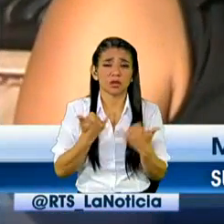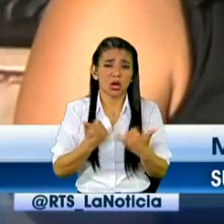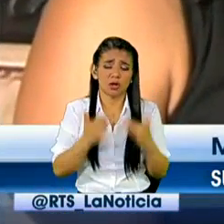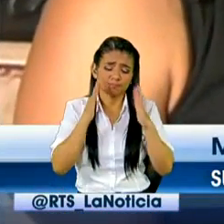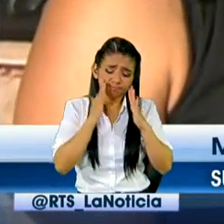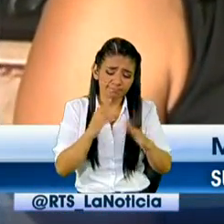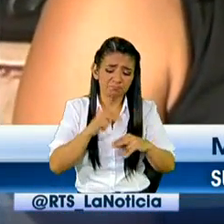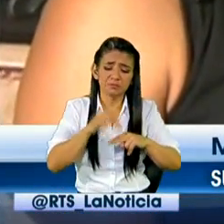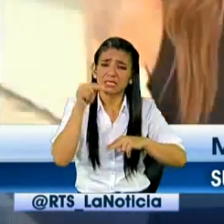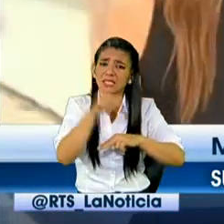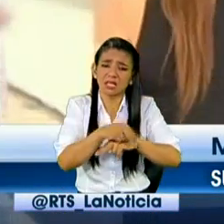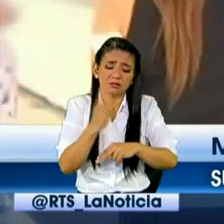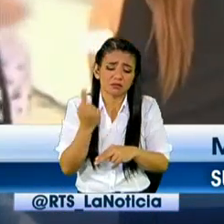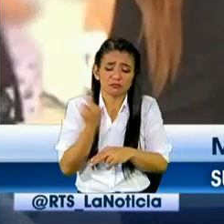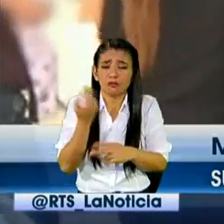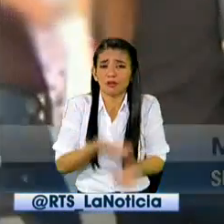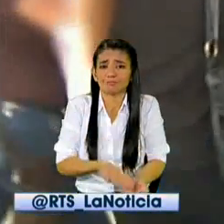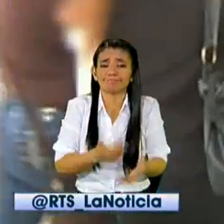nieta, que ya no está.